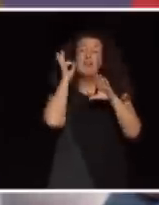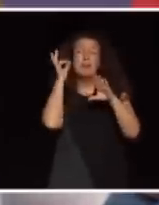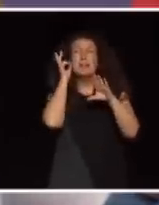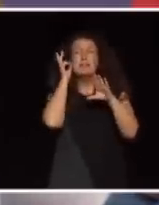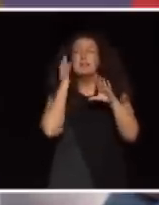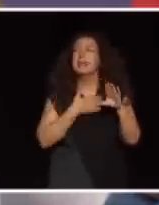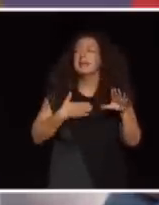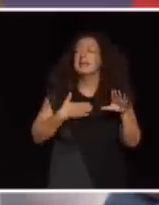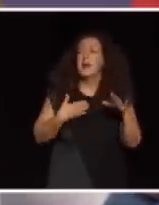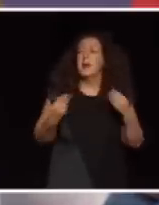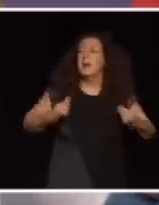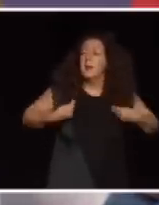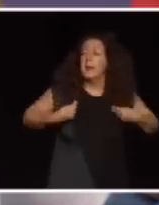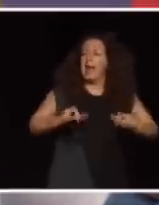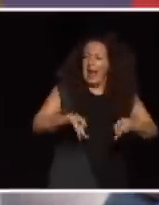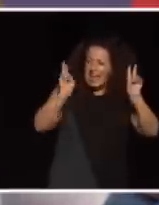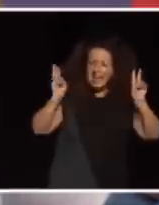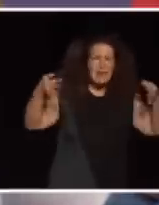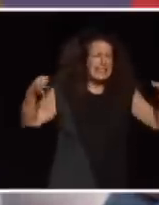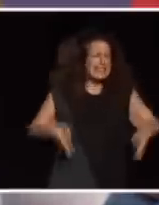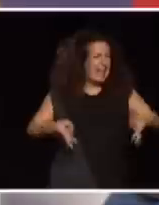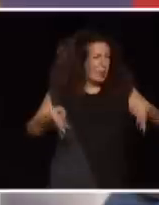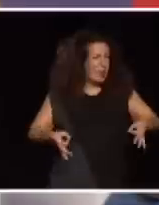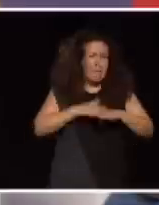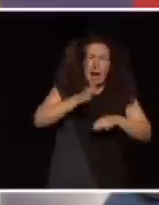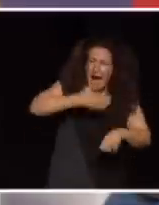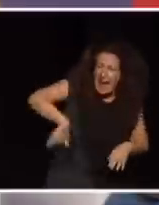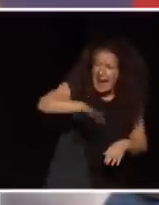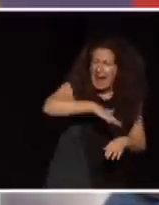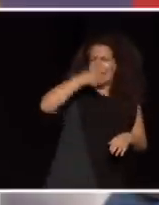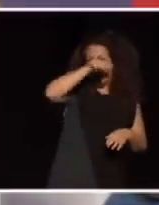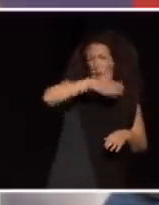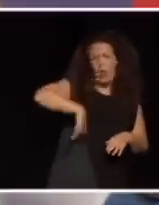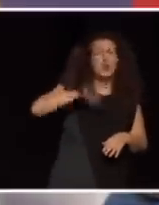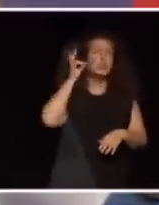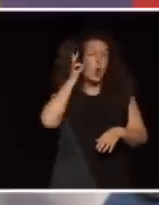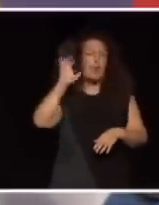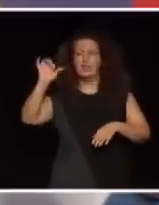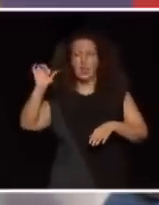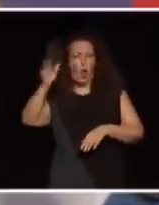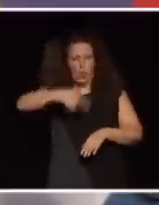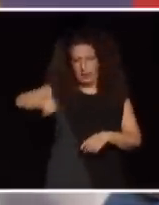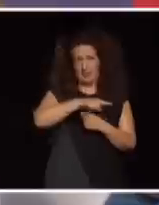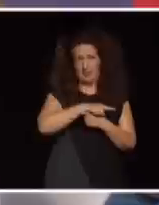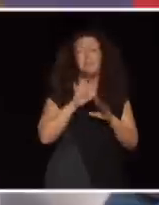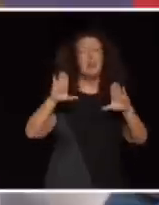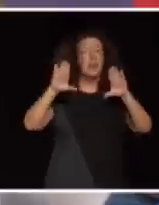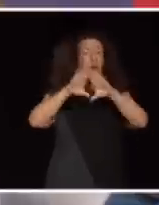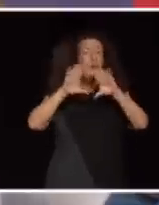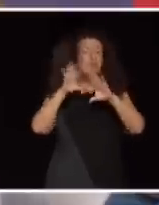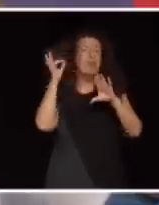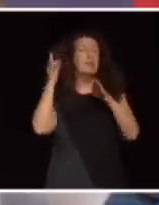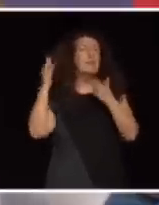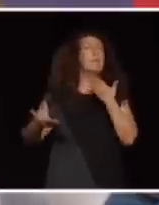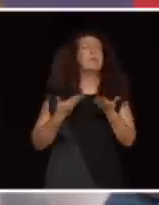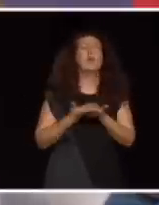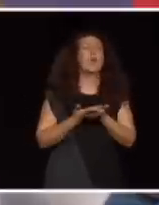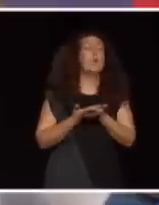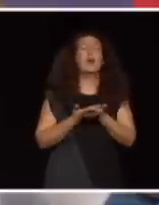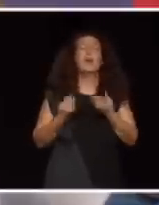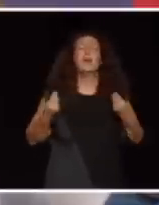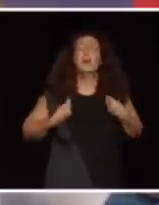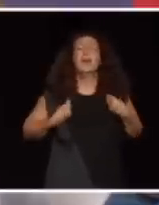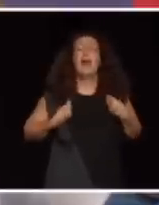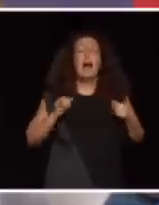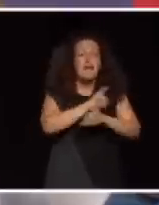libres, vidas seguras para todas, para todos y todes. Pero ante todo, el feminismo nos propone vidas